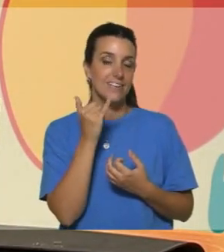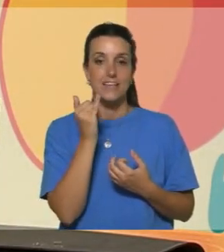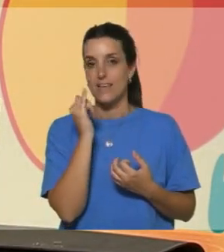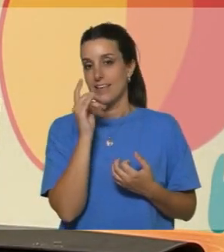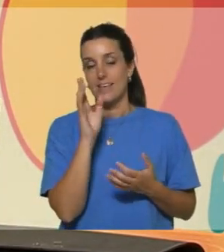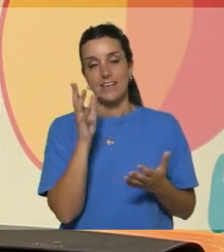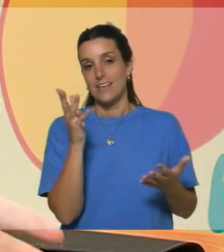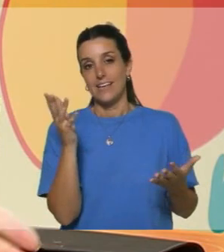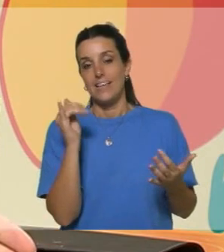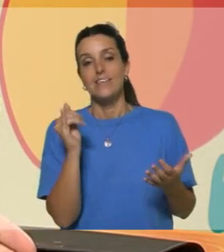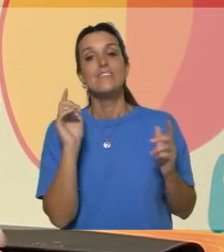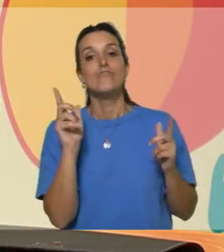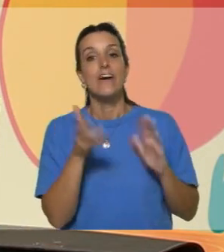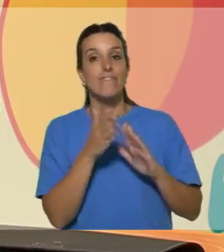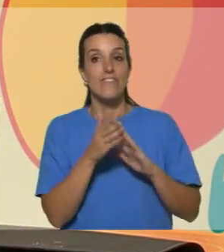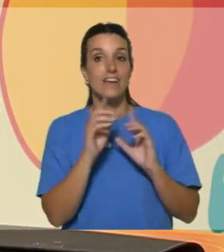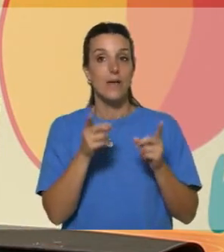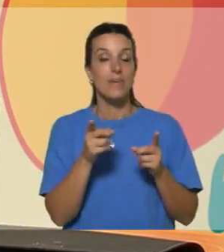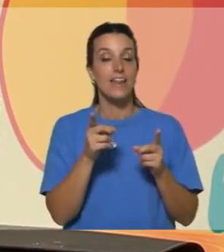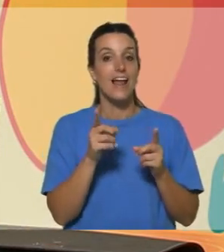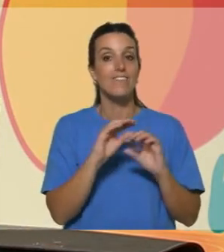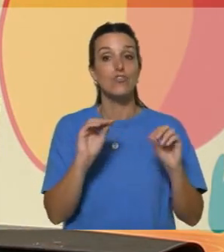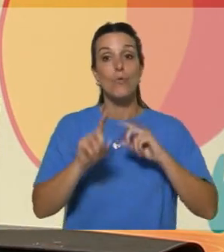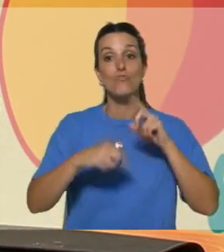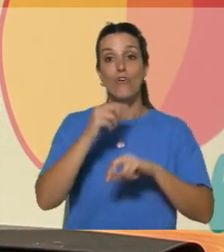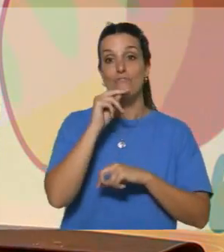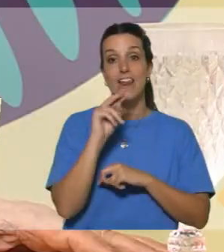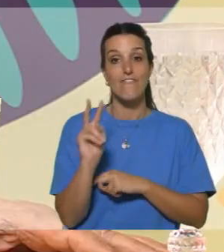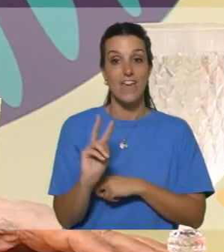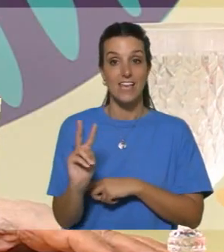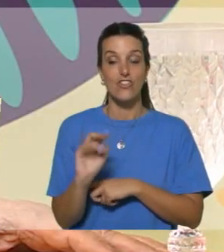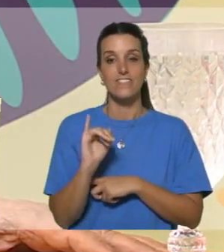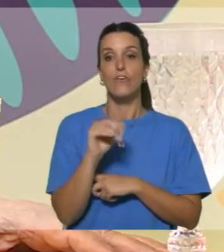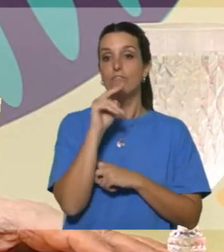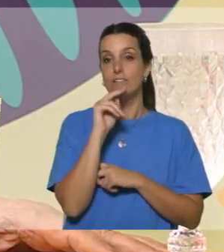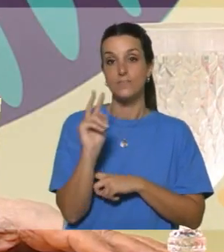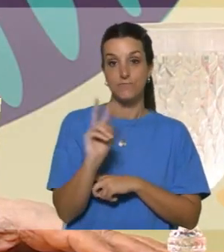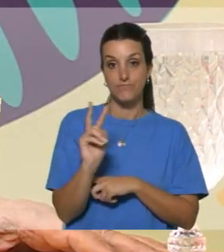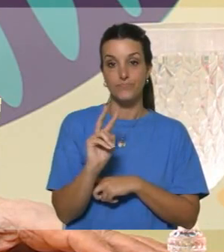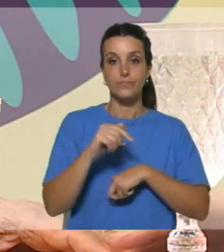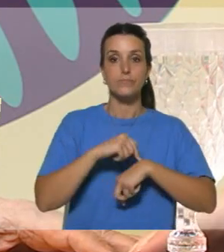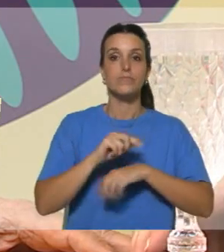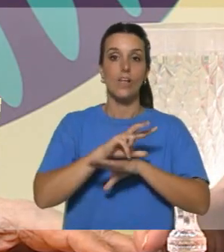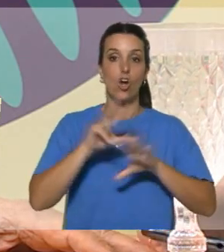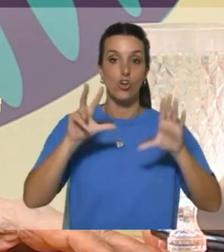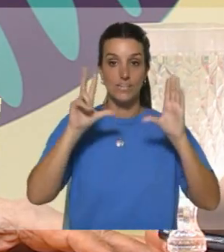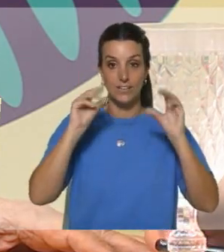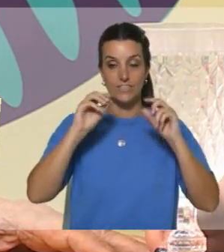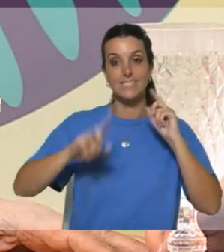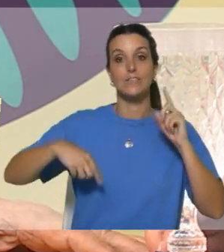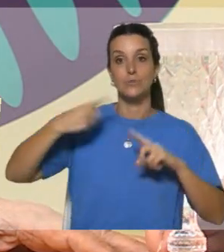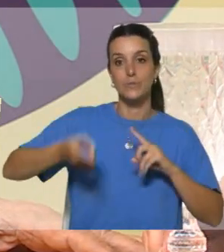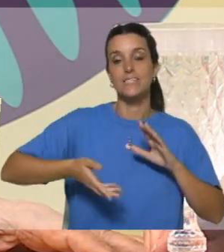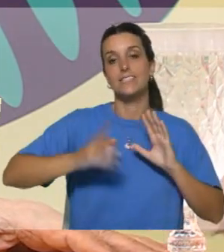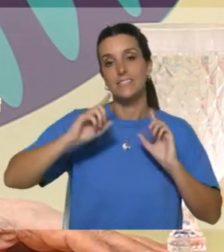puedan de disfrutar. Como va a ser entonces, recordemos, el próximo viernes 22. El viernes 22, después de las 8 de la noche. Y también hemos